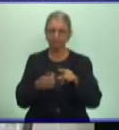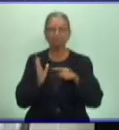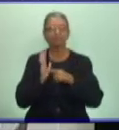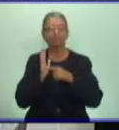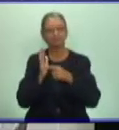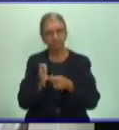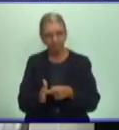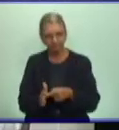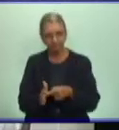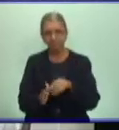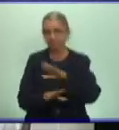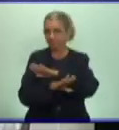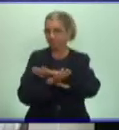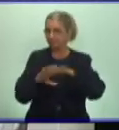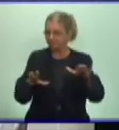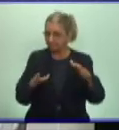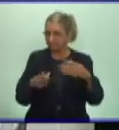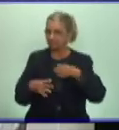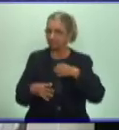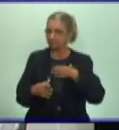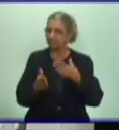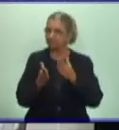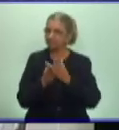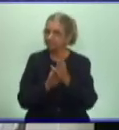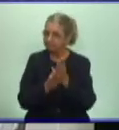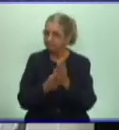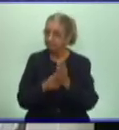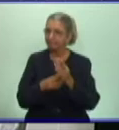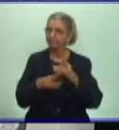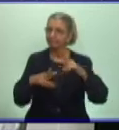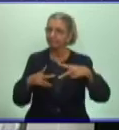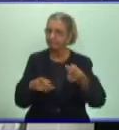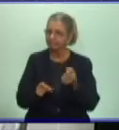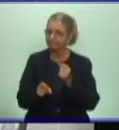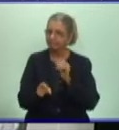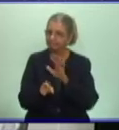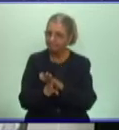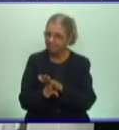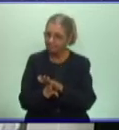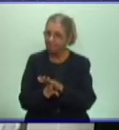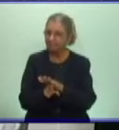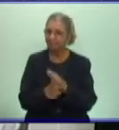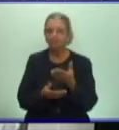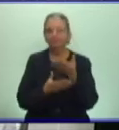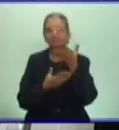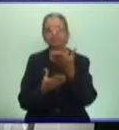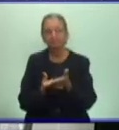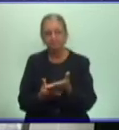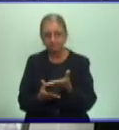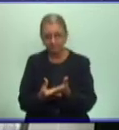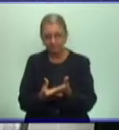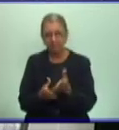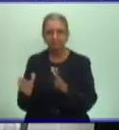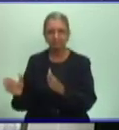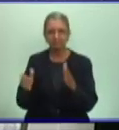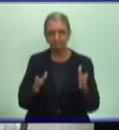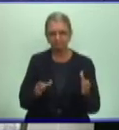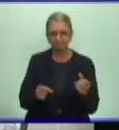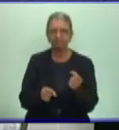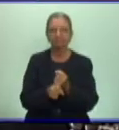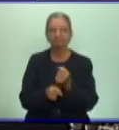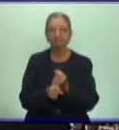la vez anterior, que el que ya lo tiene desarrollado, cuando se reinicie el curso lo puede presentar y se le considera como parte de la actividad